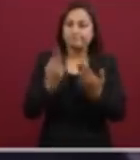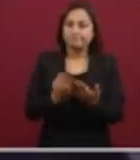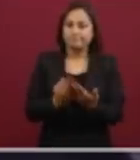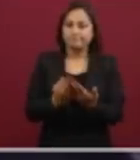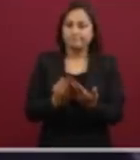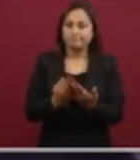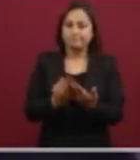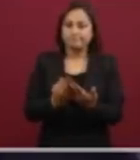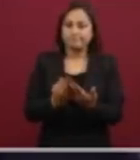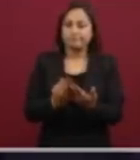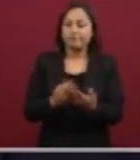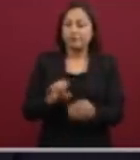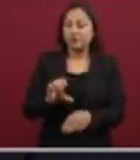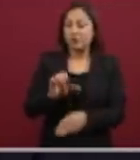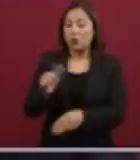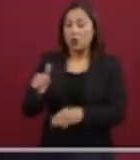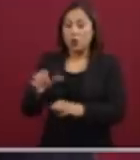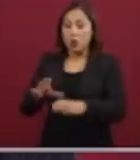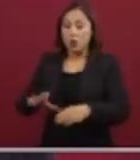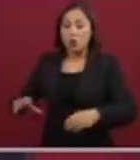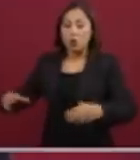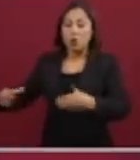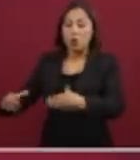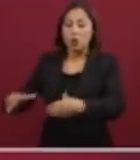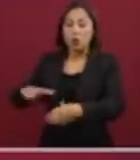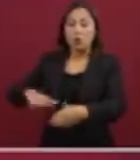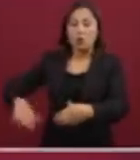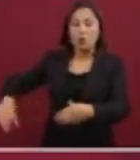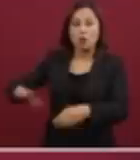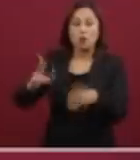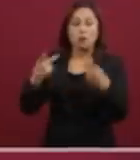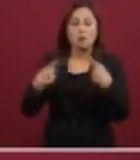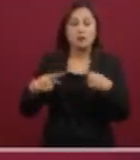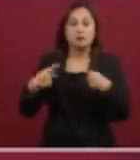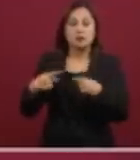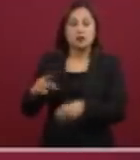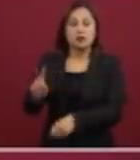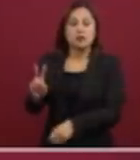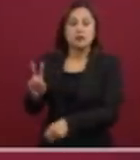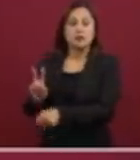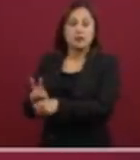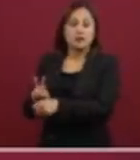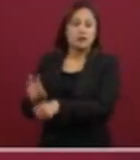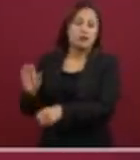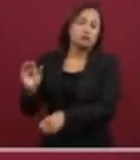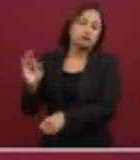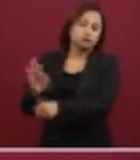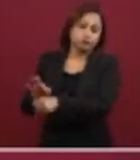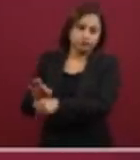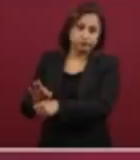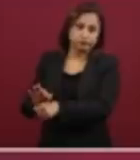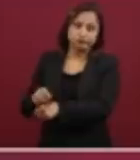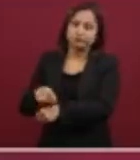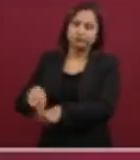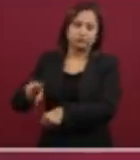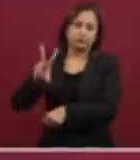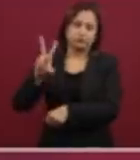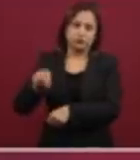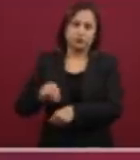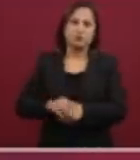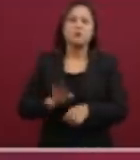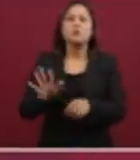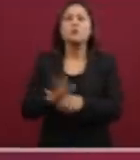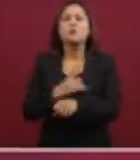pública, para garantizar la seguridad de los ciudadanos, porque estaba prohibido, no se